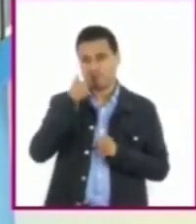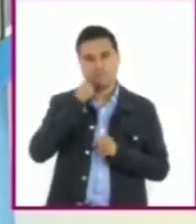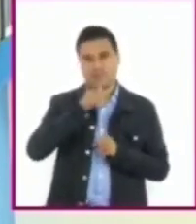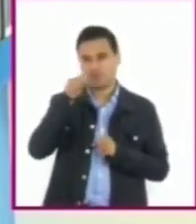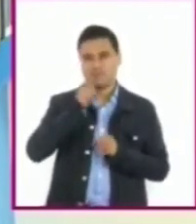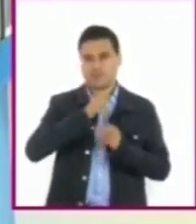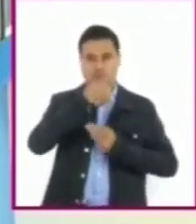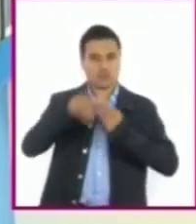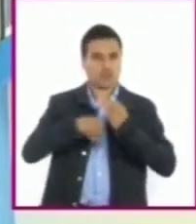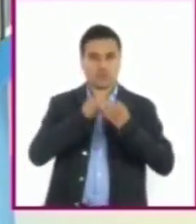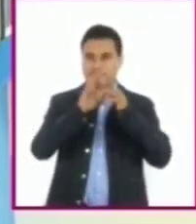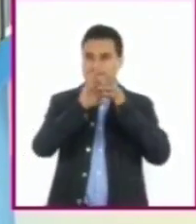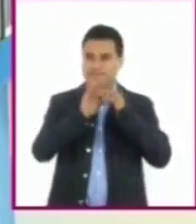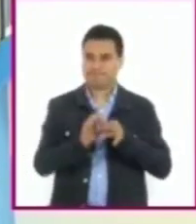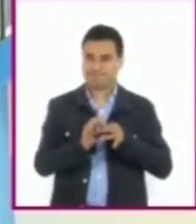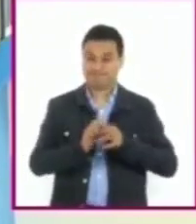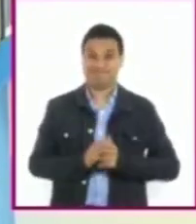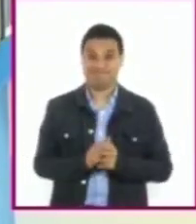entre todos.